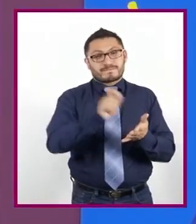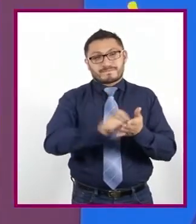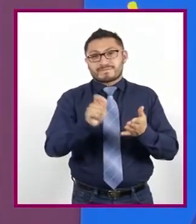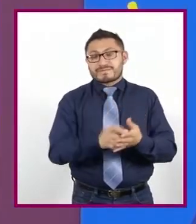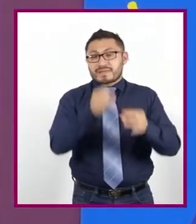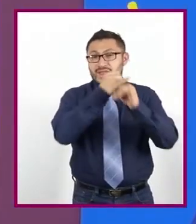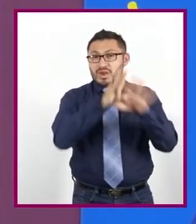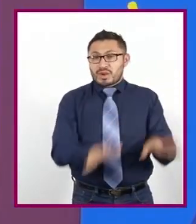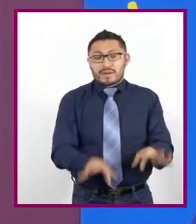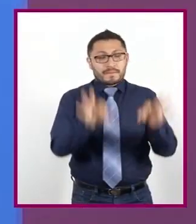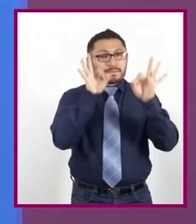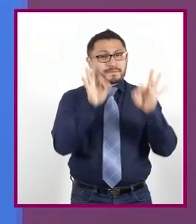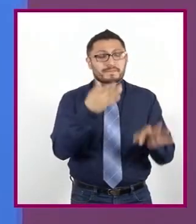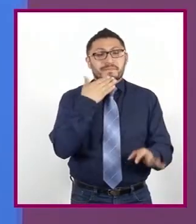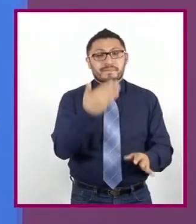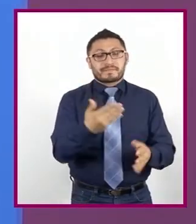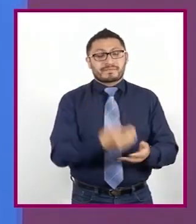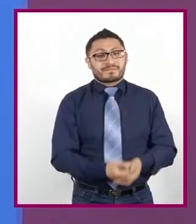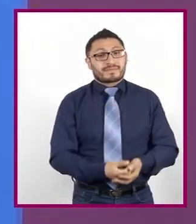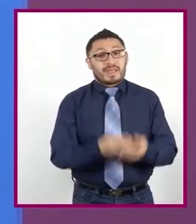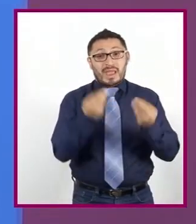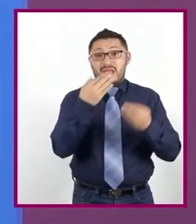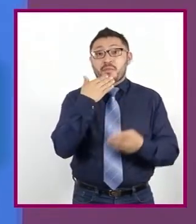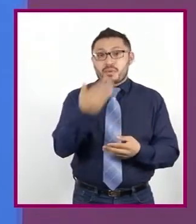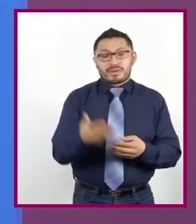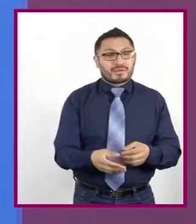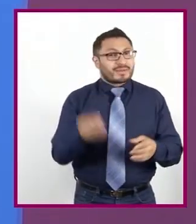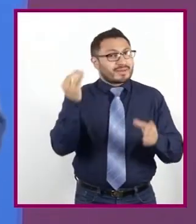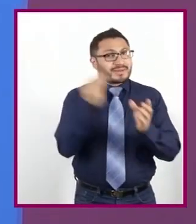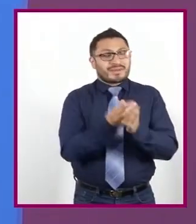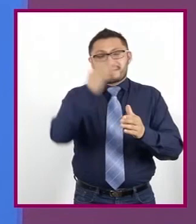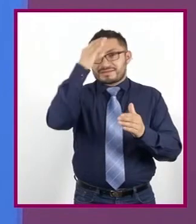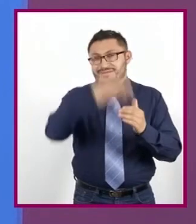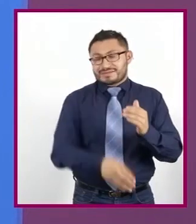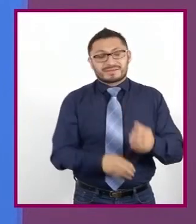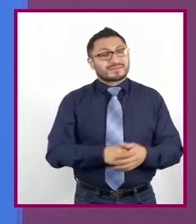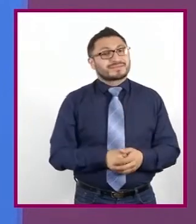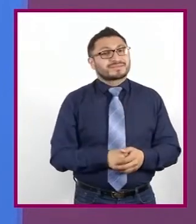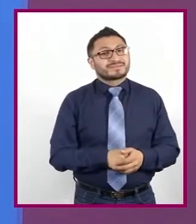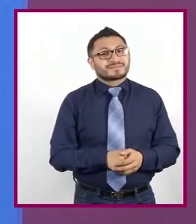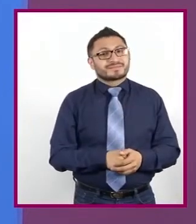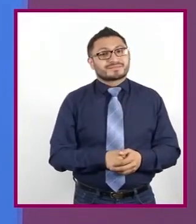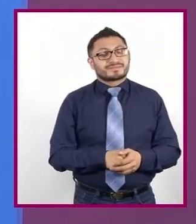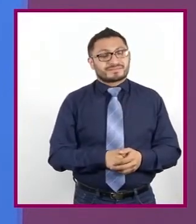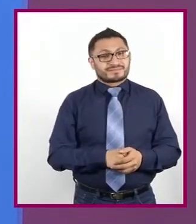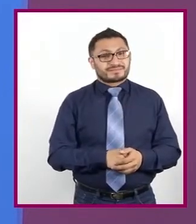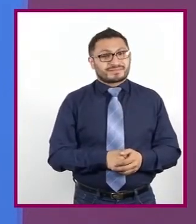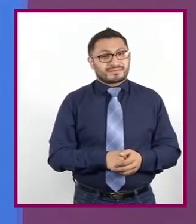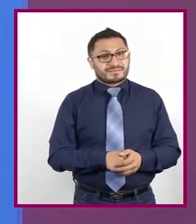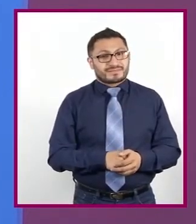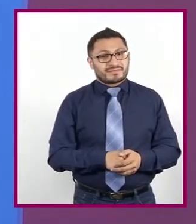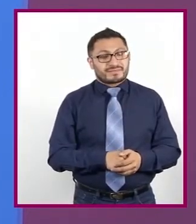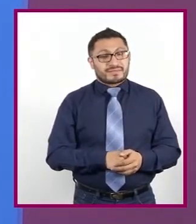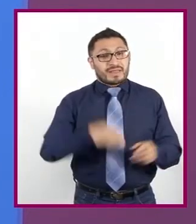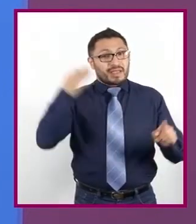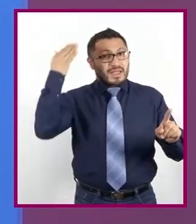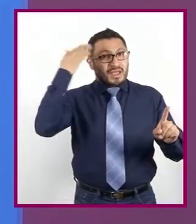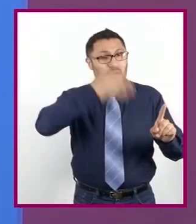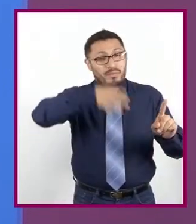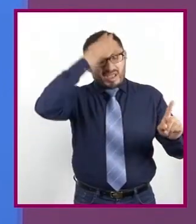los datos pertinentes. Muy bien, pues hemos llegado al final de esta sesión en el que nuestro aprendizaje esperado